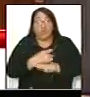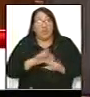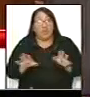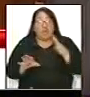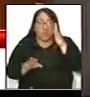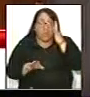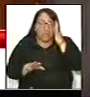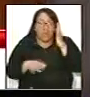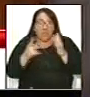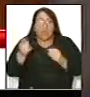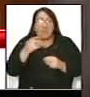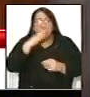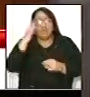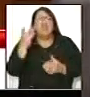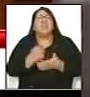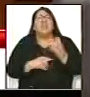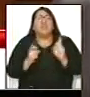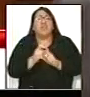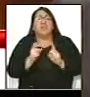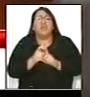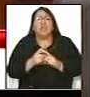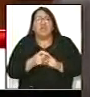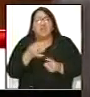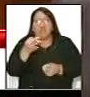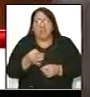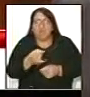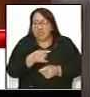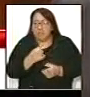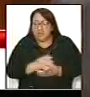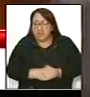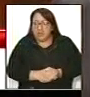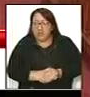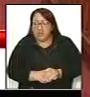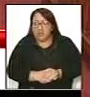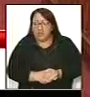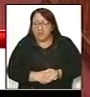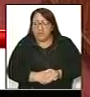Que diga el señor Bruce, ¿cuál es la palabra ofensiva que él considera?